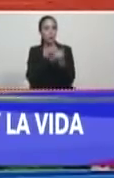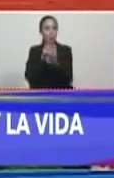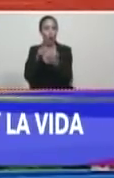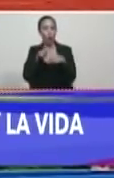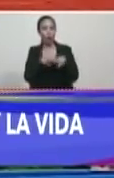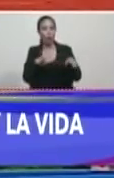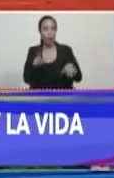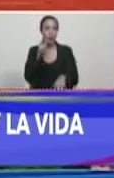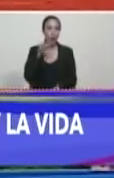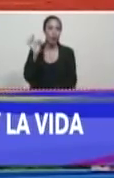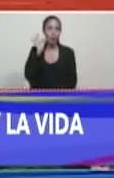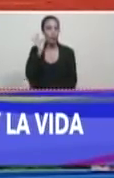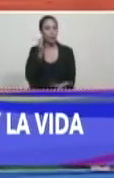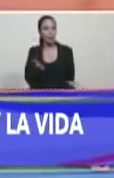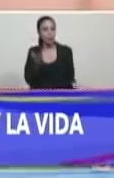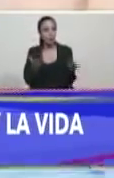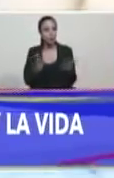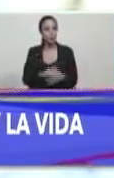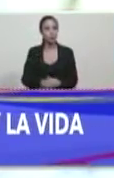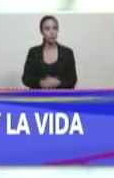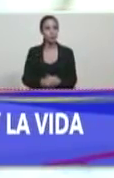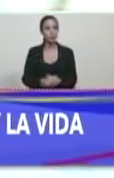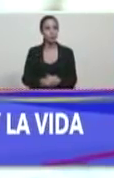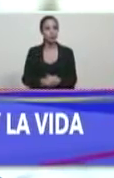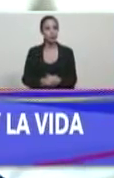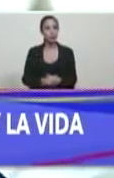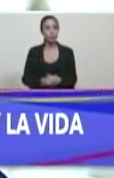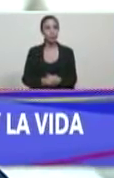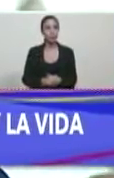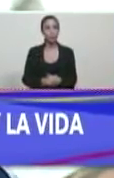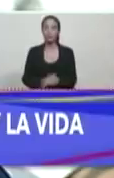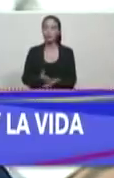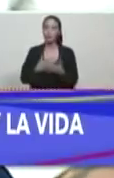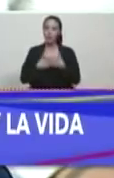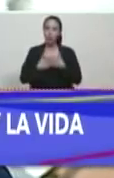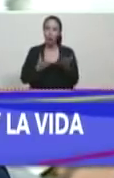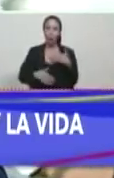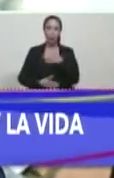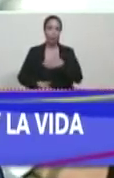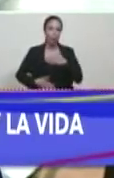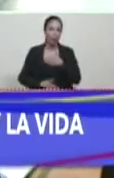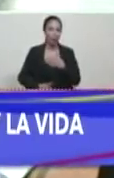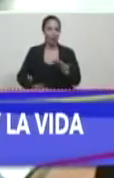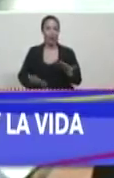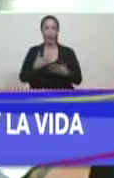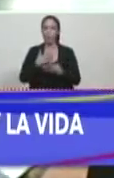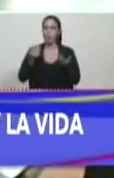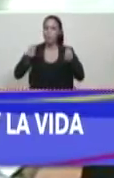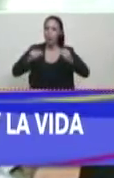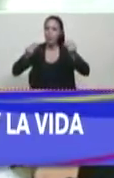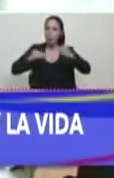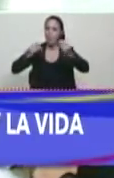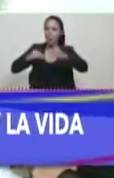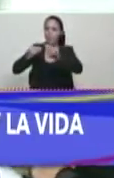joven. La obra diaria en la comunidad. Para multiplicar.